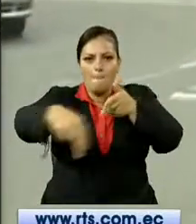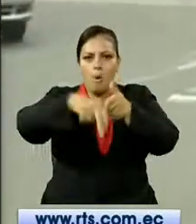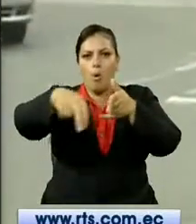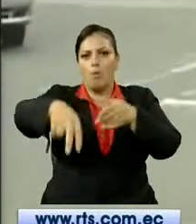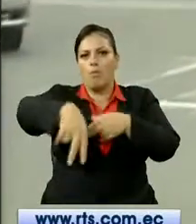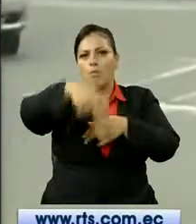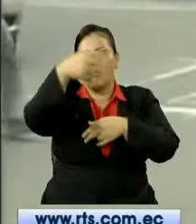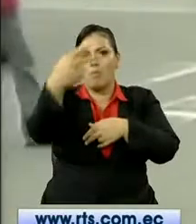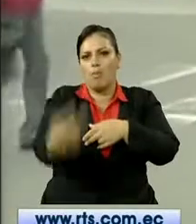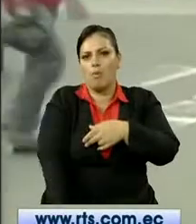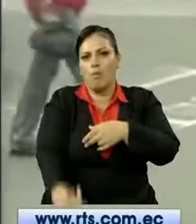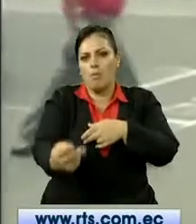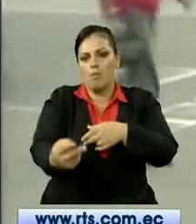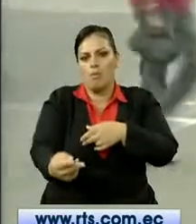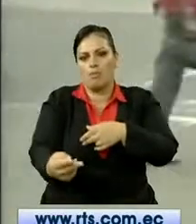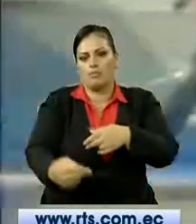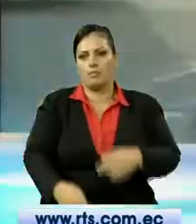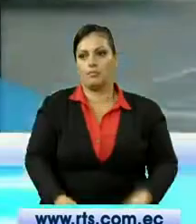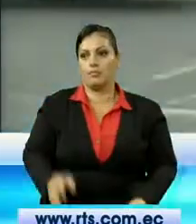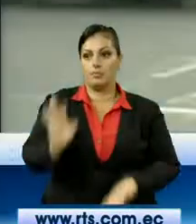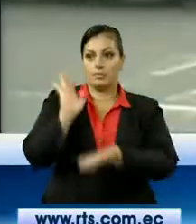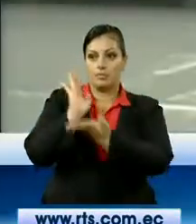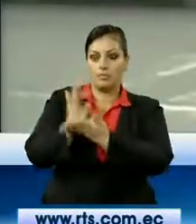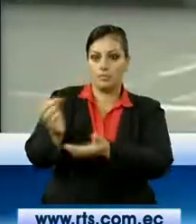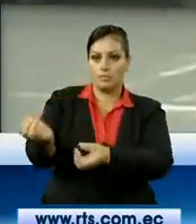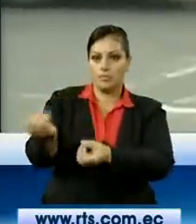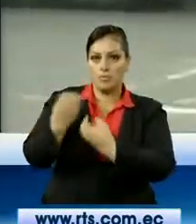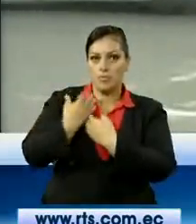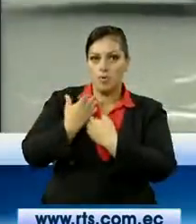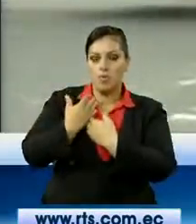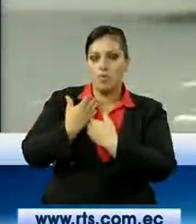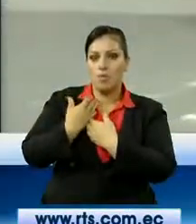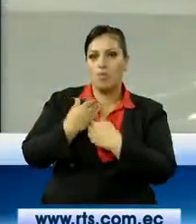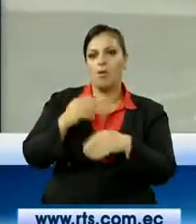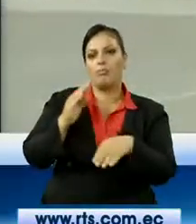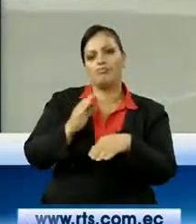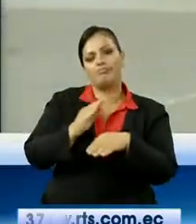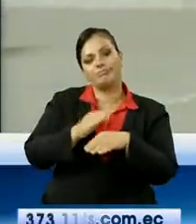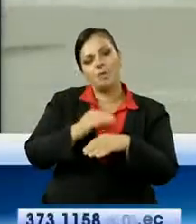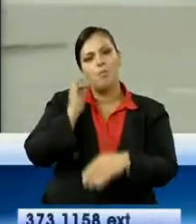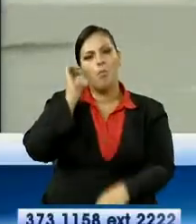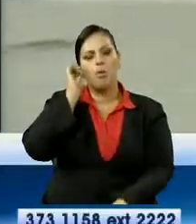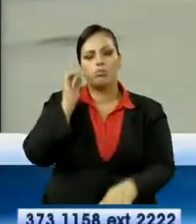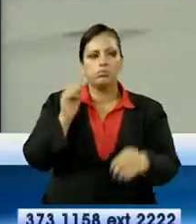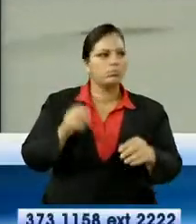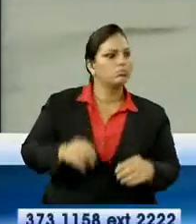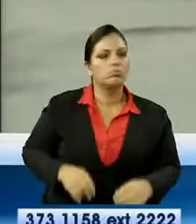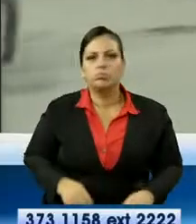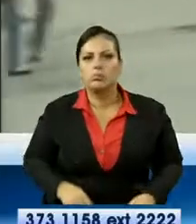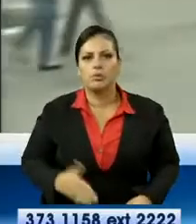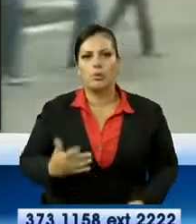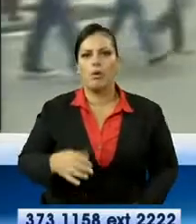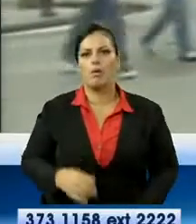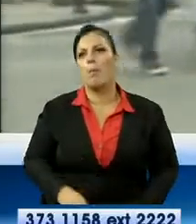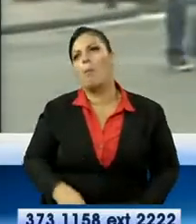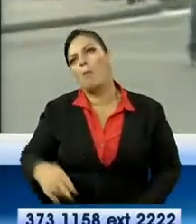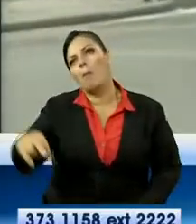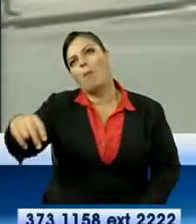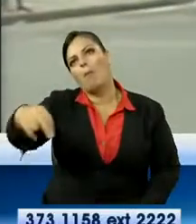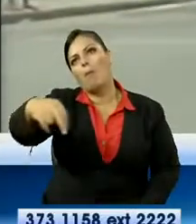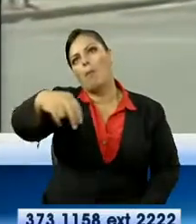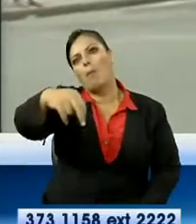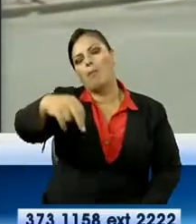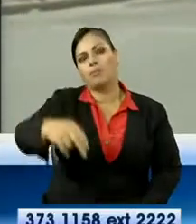señora al parecer se distrajo, caminó distraída, el bus al girar por aquí, por Urdaneta, bueno, pues la embistió. Pero